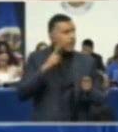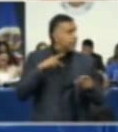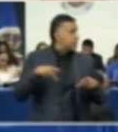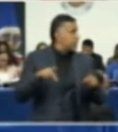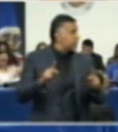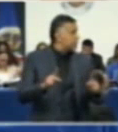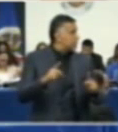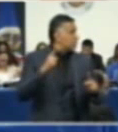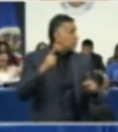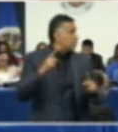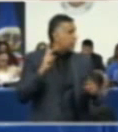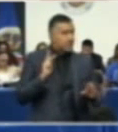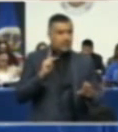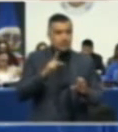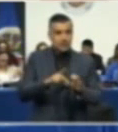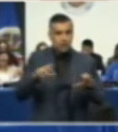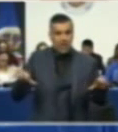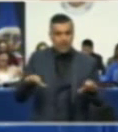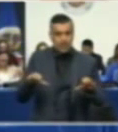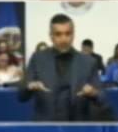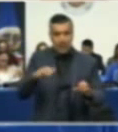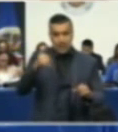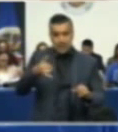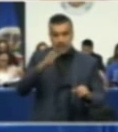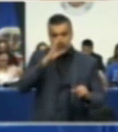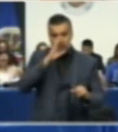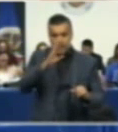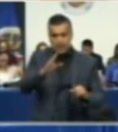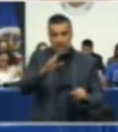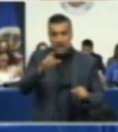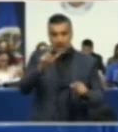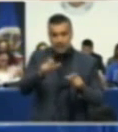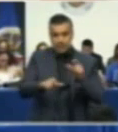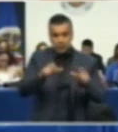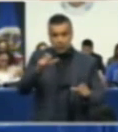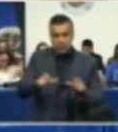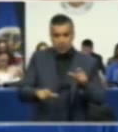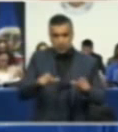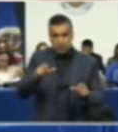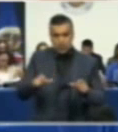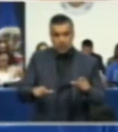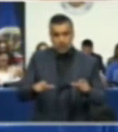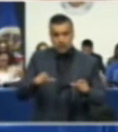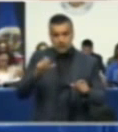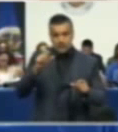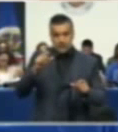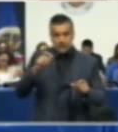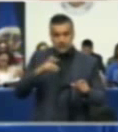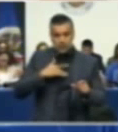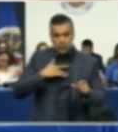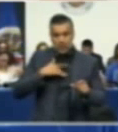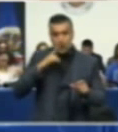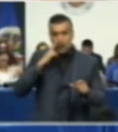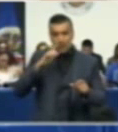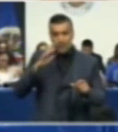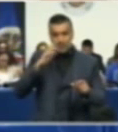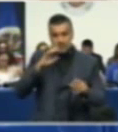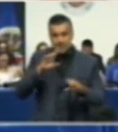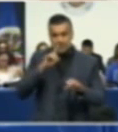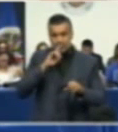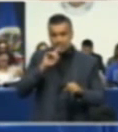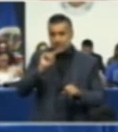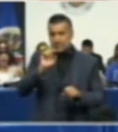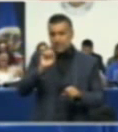permitir una participación activa y directa a las personas con deficiencias sensoriales en la facción de